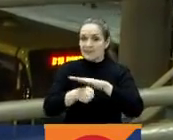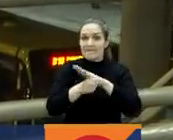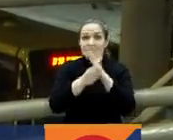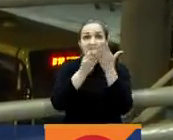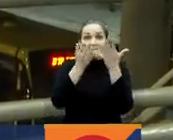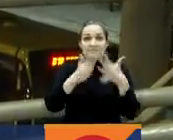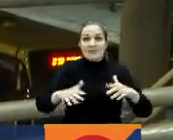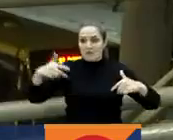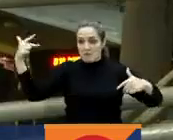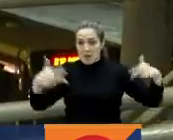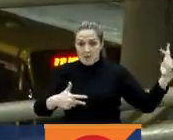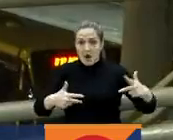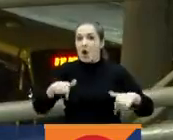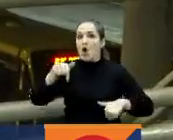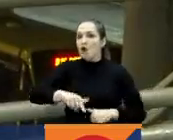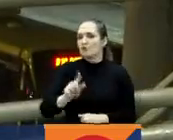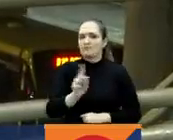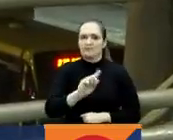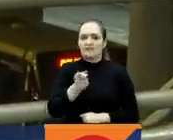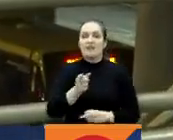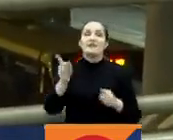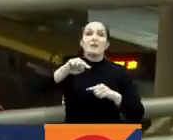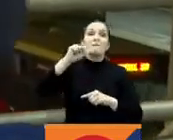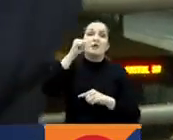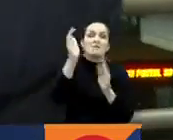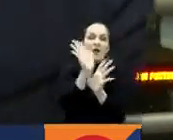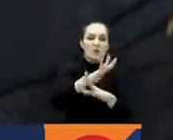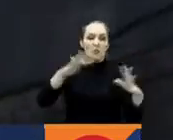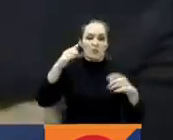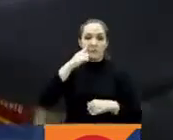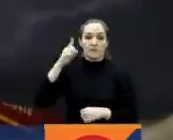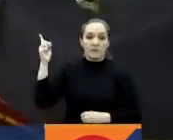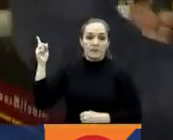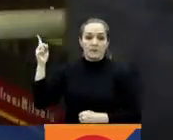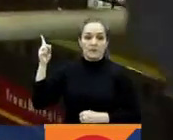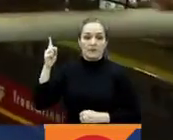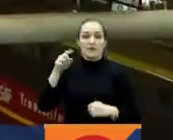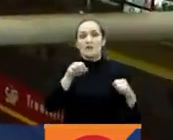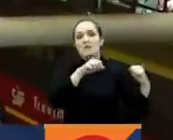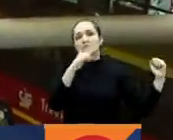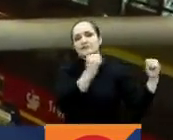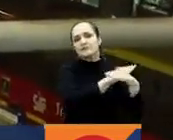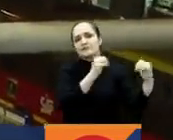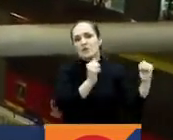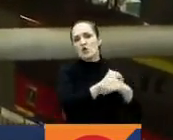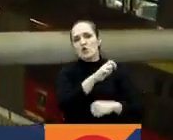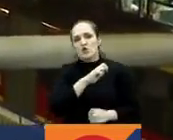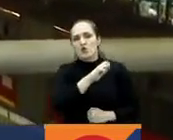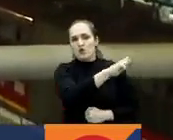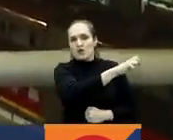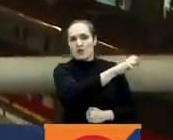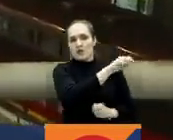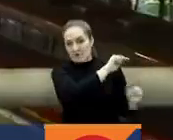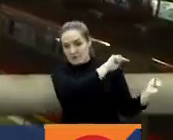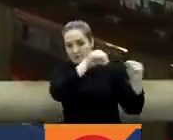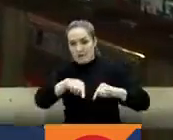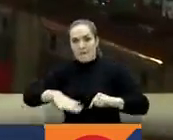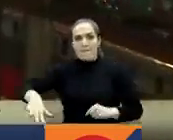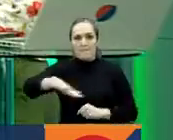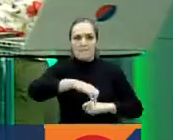retorno no solamente termina hoy, sino también en parte de la mañana. Los dejo con las imágenes de lo que es la autopista norte, el ingreso hacia la